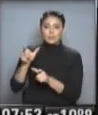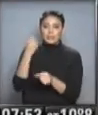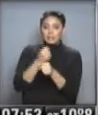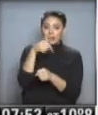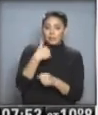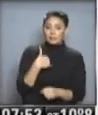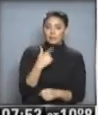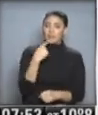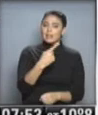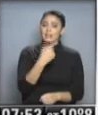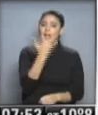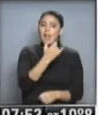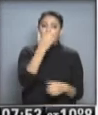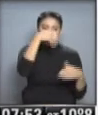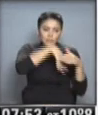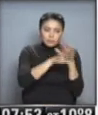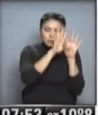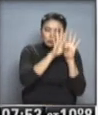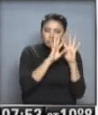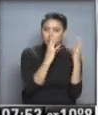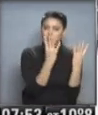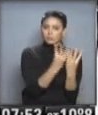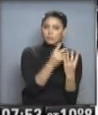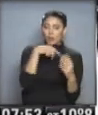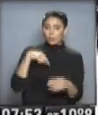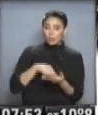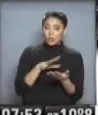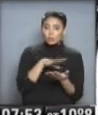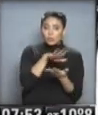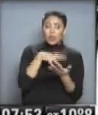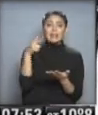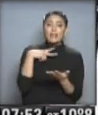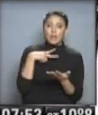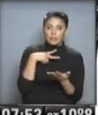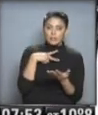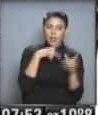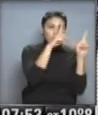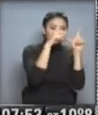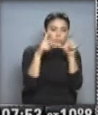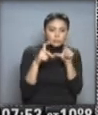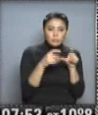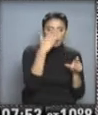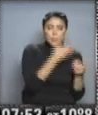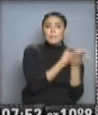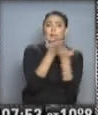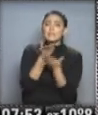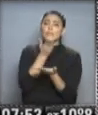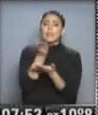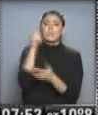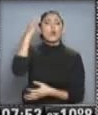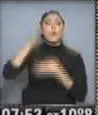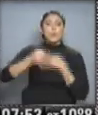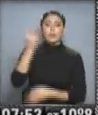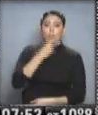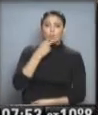nuestro. Constató la existencia de calabozos en el edificio del consulado en Buenos Aires, del barrio de Recoleta, los fotografió y presentó el reclamo a la justicia